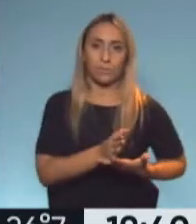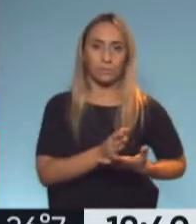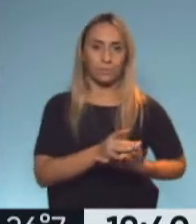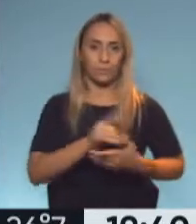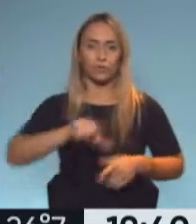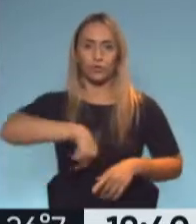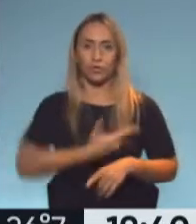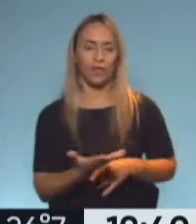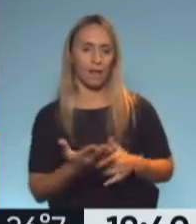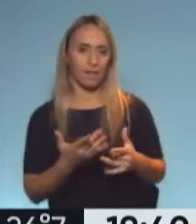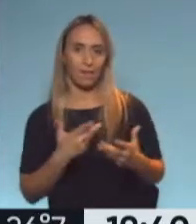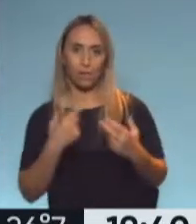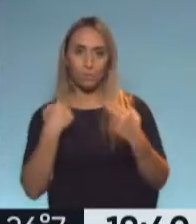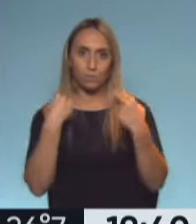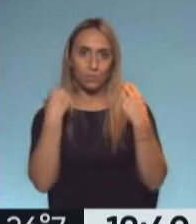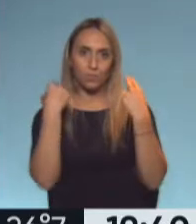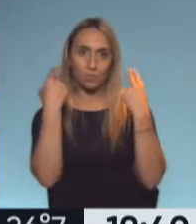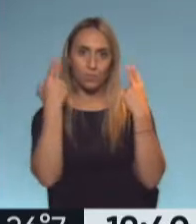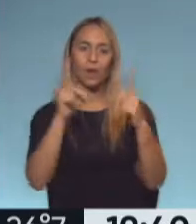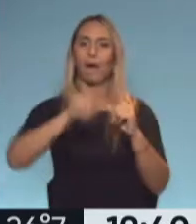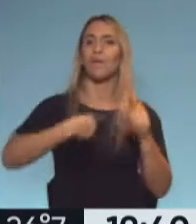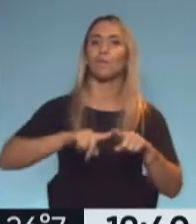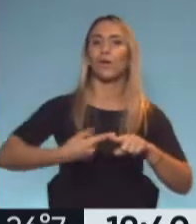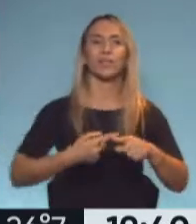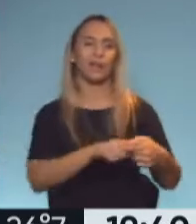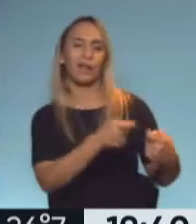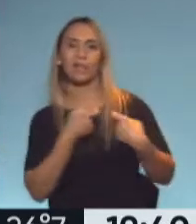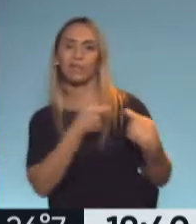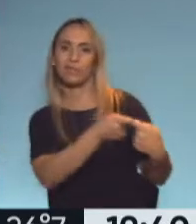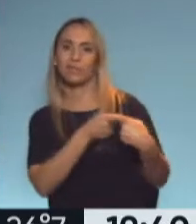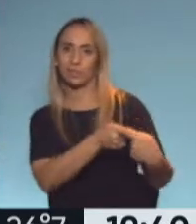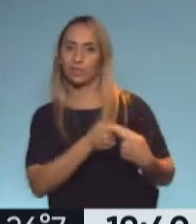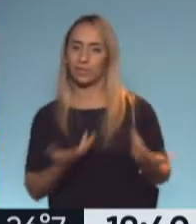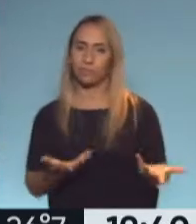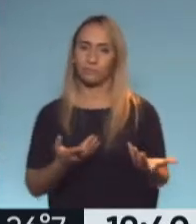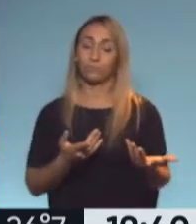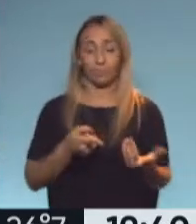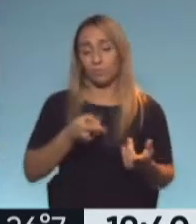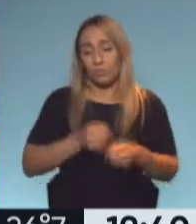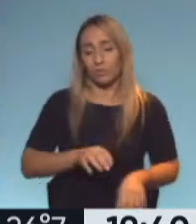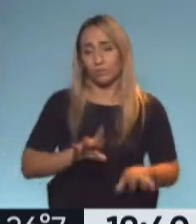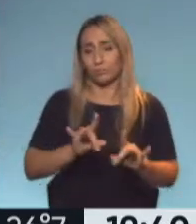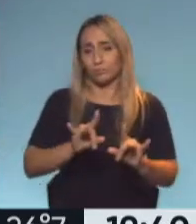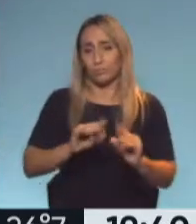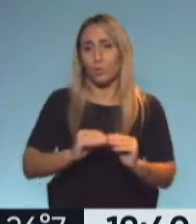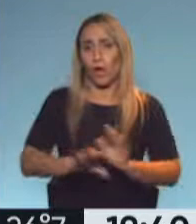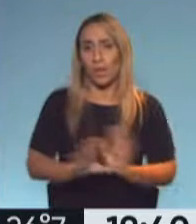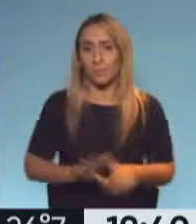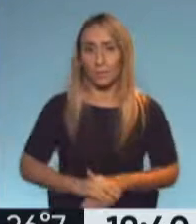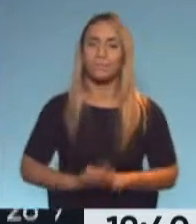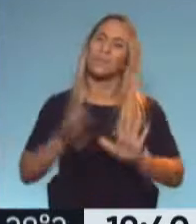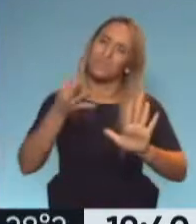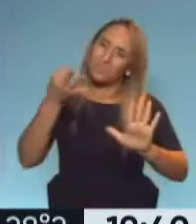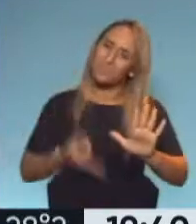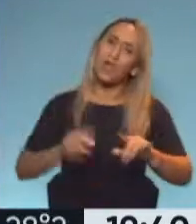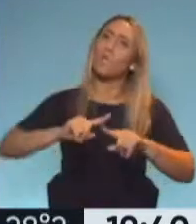la política. Y ahí es donde hemos realmente tenido una dificultad muy seria. La política partidaria, ¿no? Porque hablamos todo el tiempo de la política